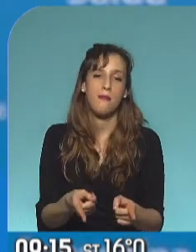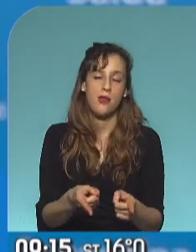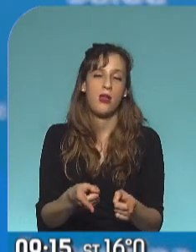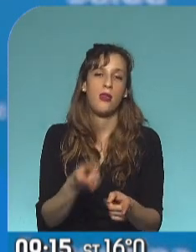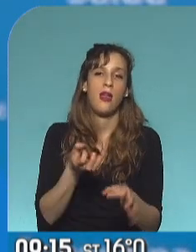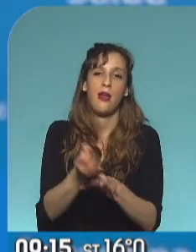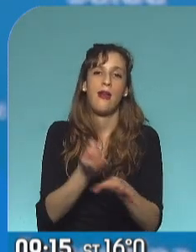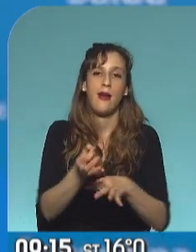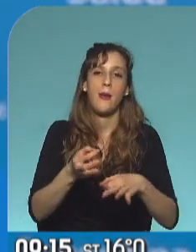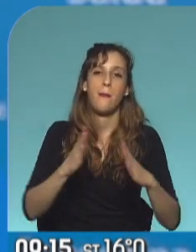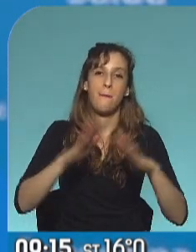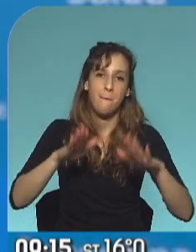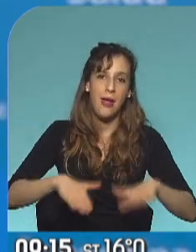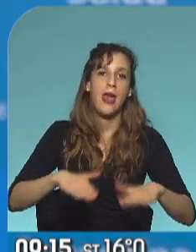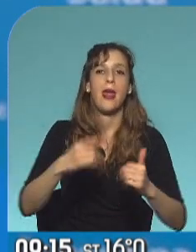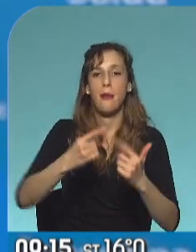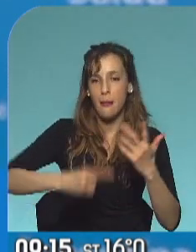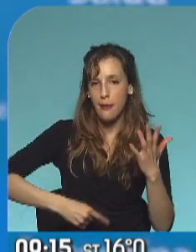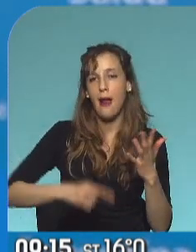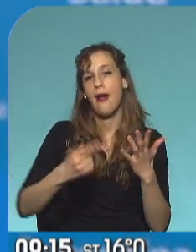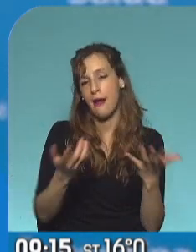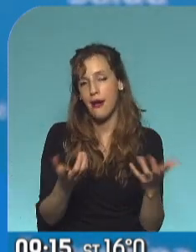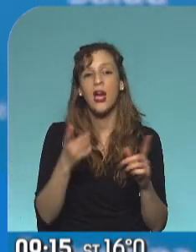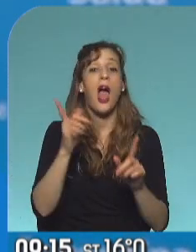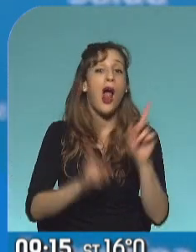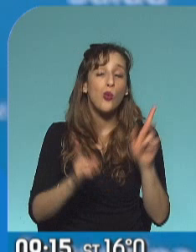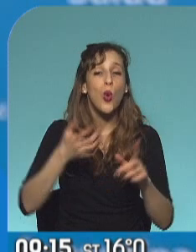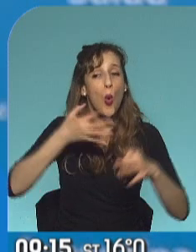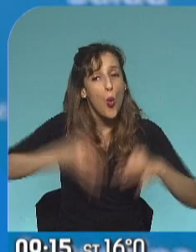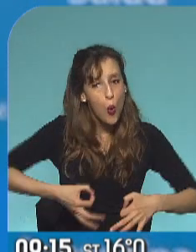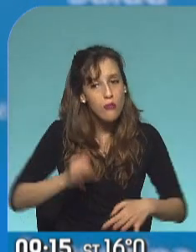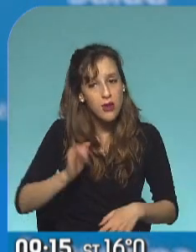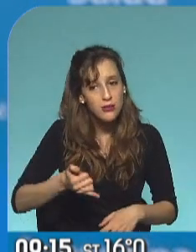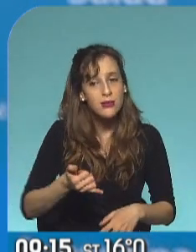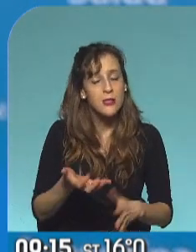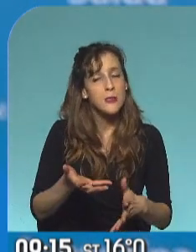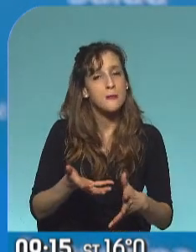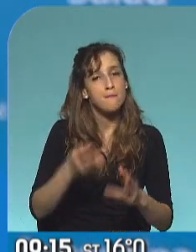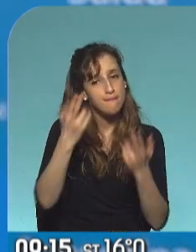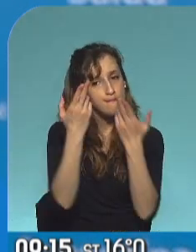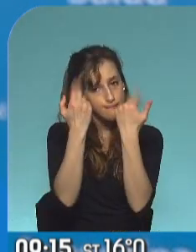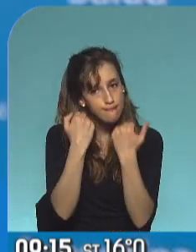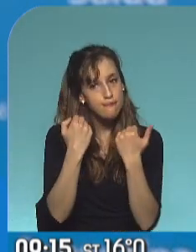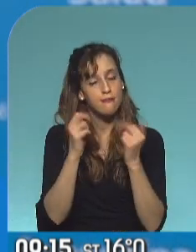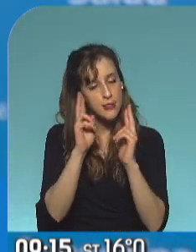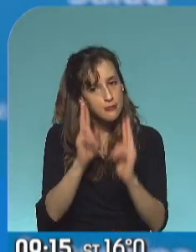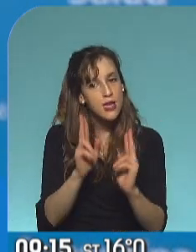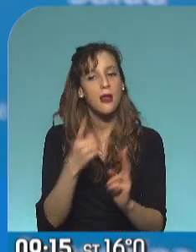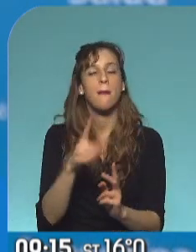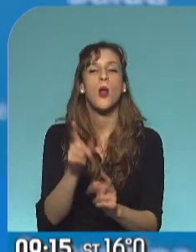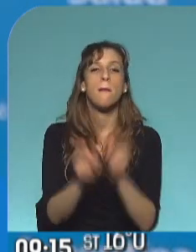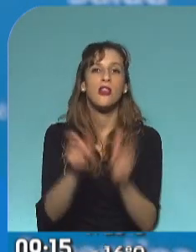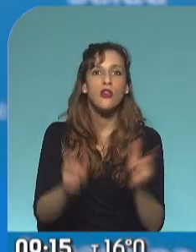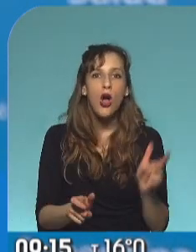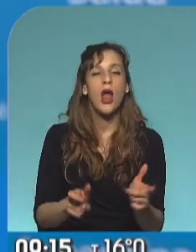y como dijo el doctor costa aunque se cumplan todas estas recomendaciones hay un grupo de personas si tienen condiciones de riesgo si su cuadro clínico